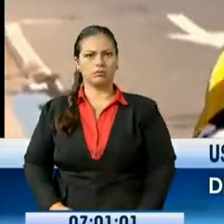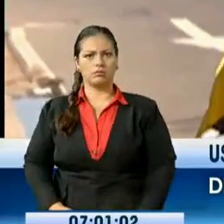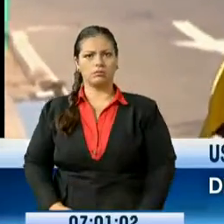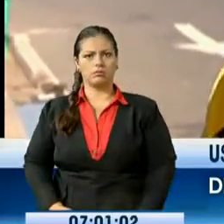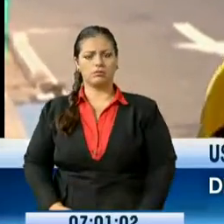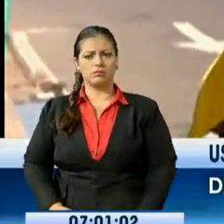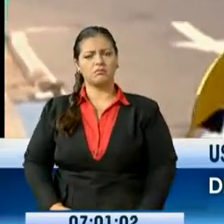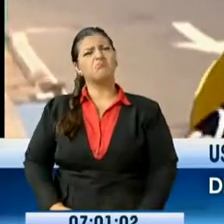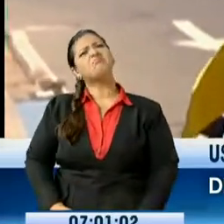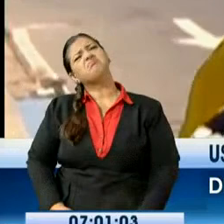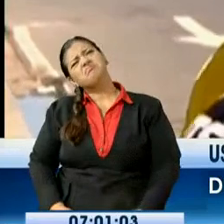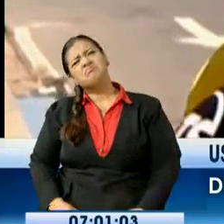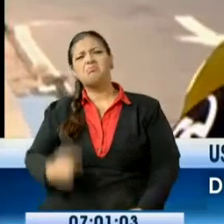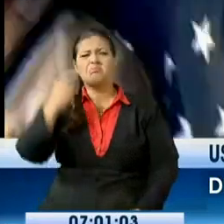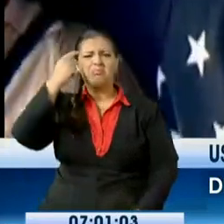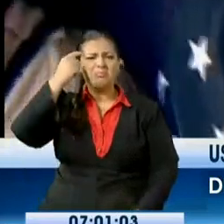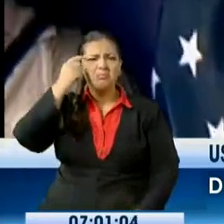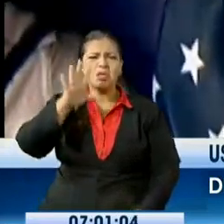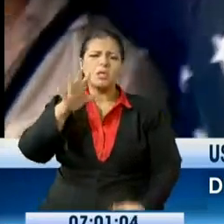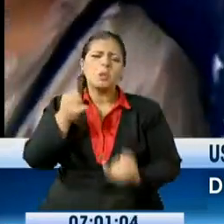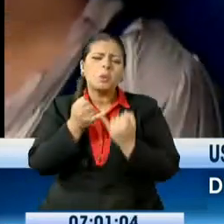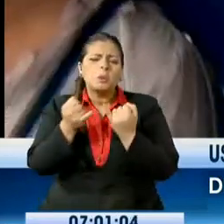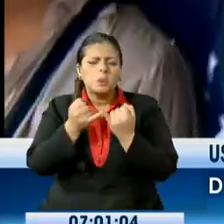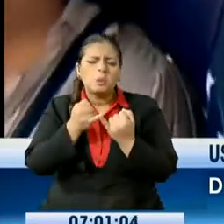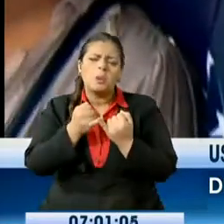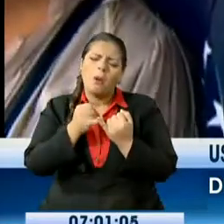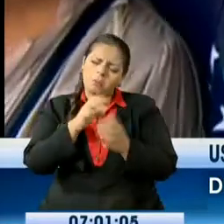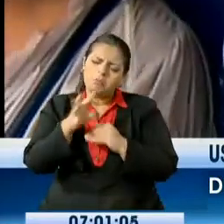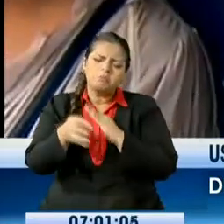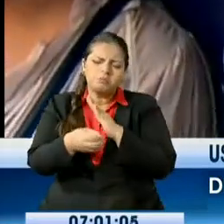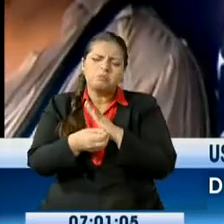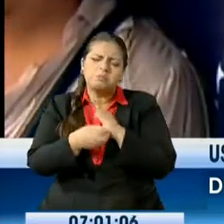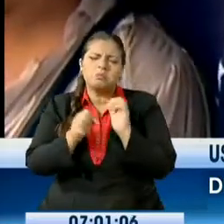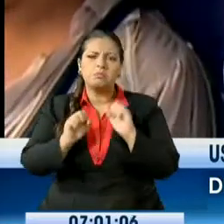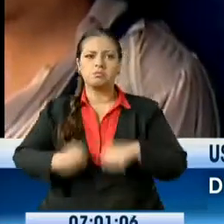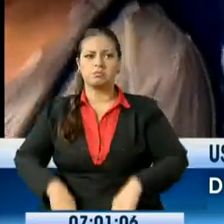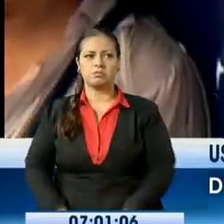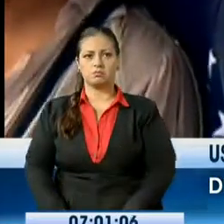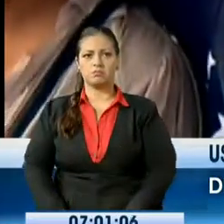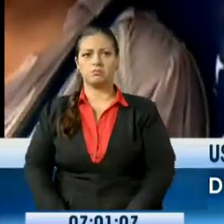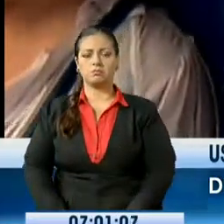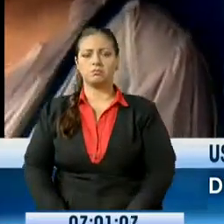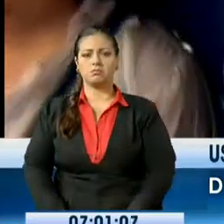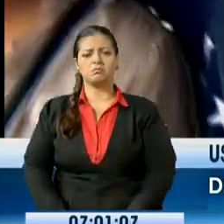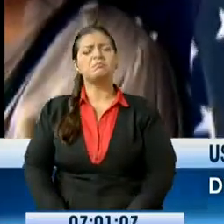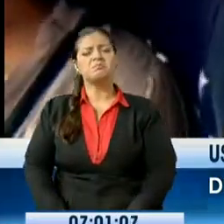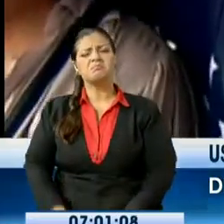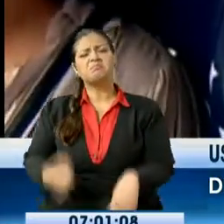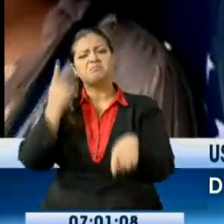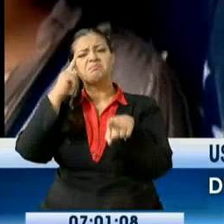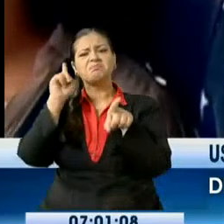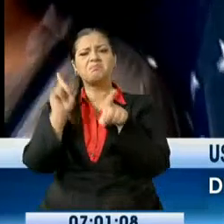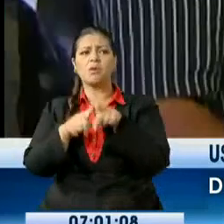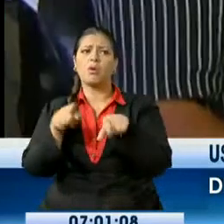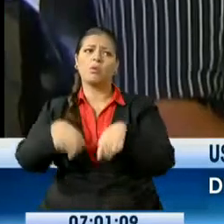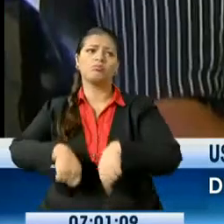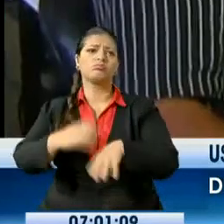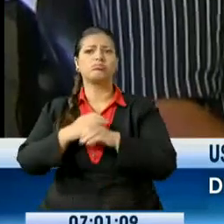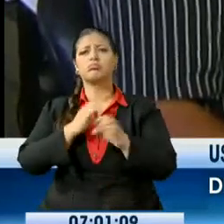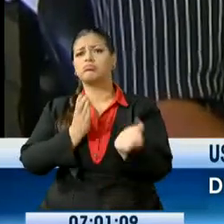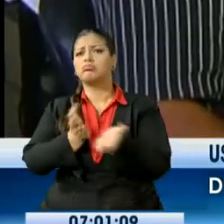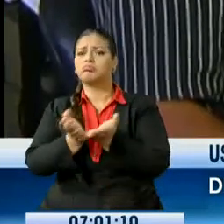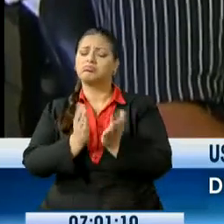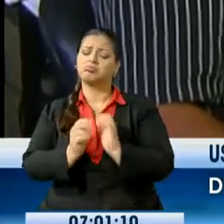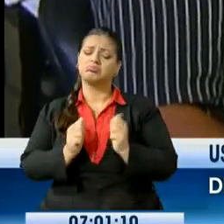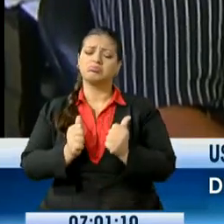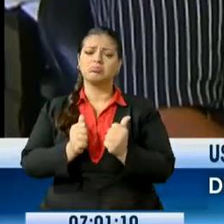el aumento o el incremento que quieran hacer. ¿Estás de acuerdo con el incremento? Bueno, sí, porque con tal que sea un mejor servicio. Ahora el